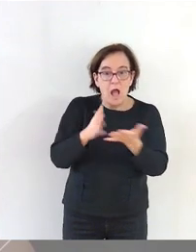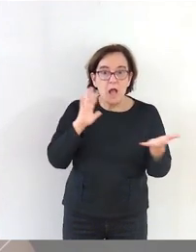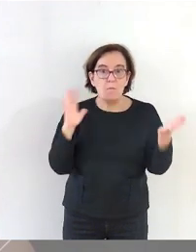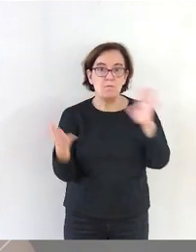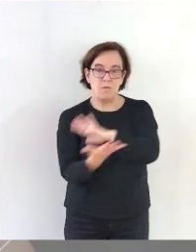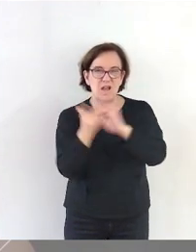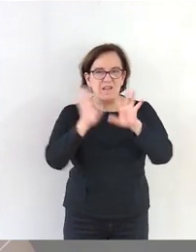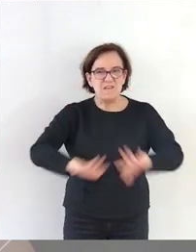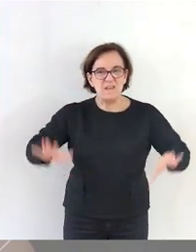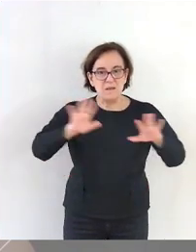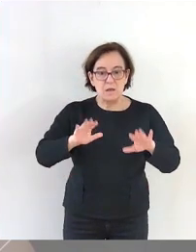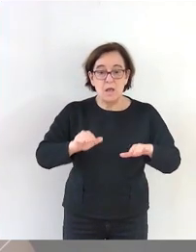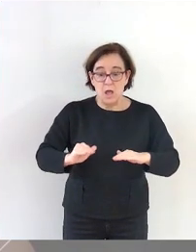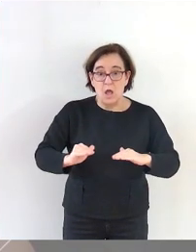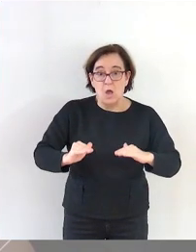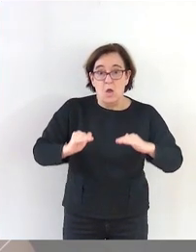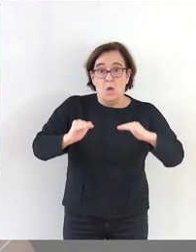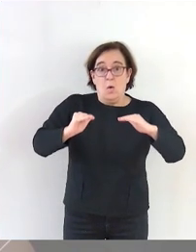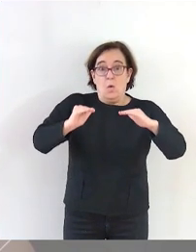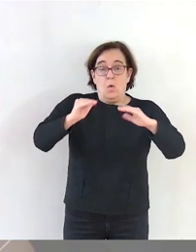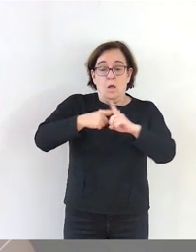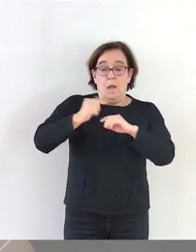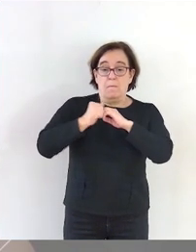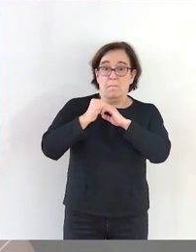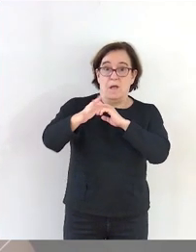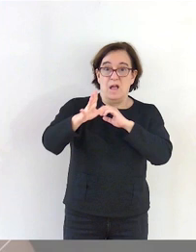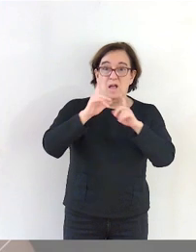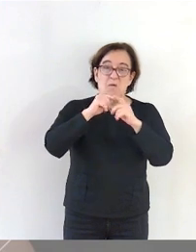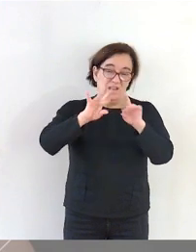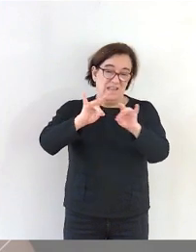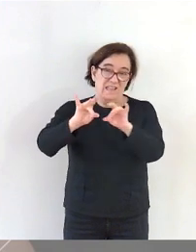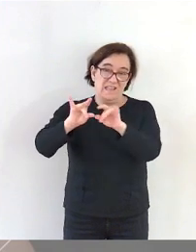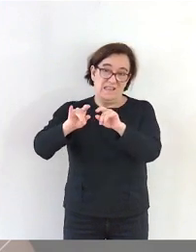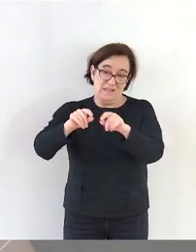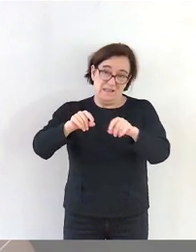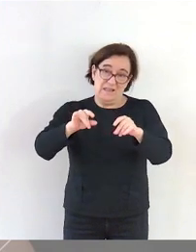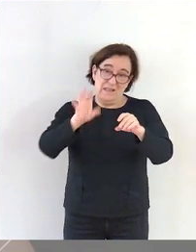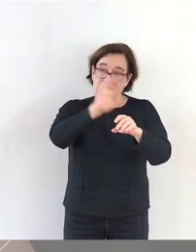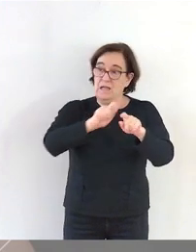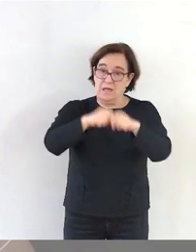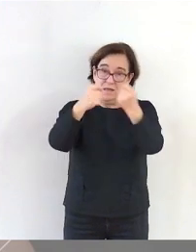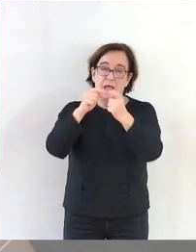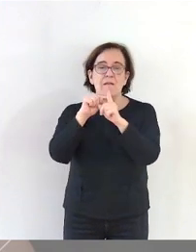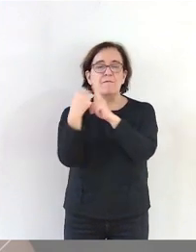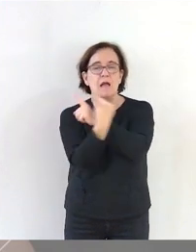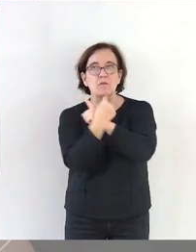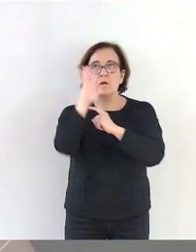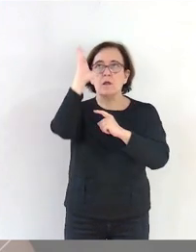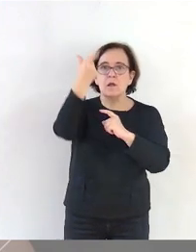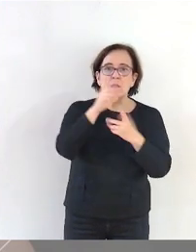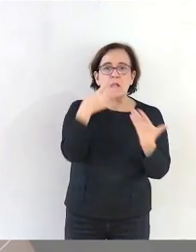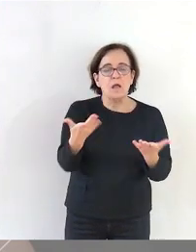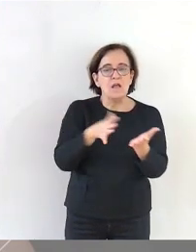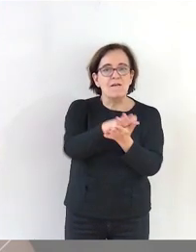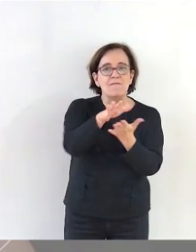evolución lenta como la subida del mar que comentábamos antes o la degradación de las tierras Qué factores ambientales y climáticos están